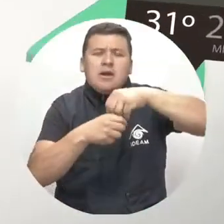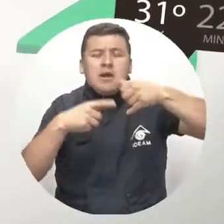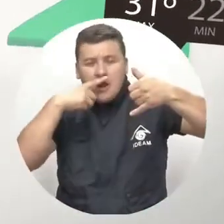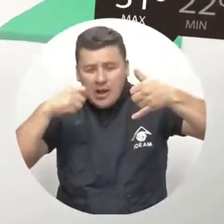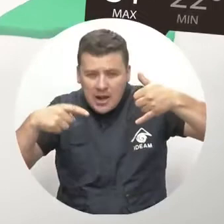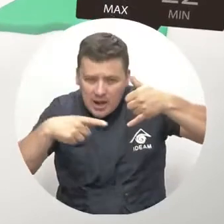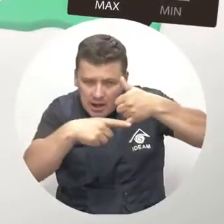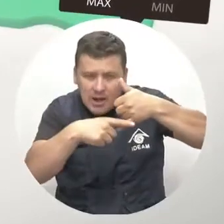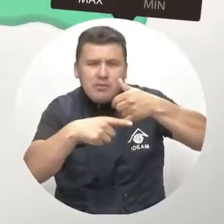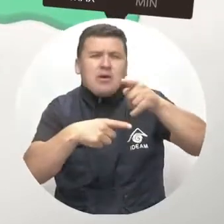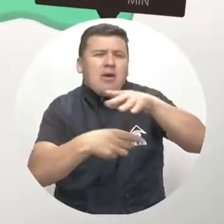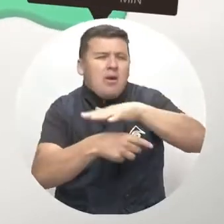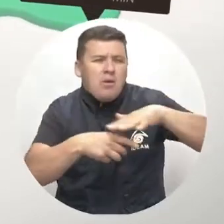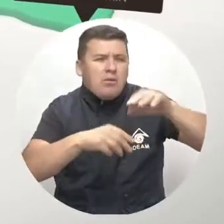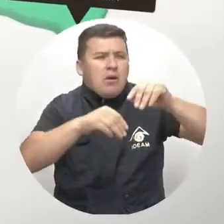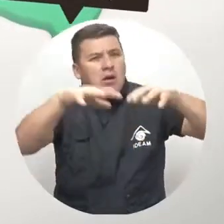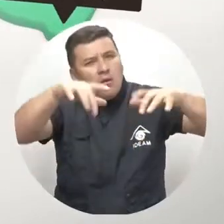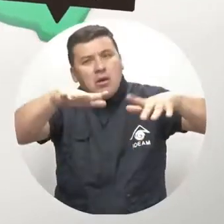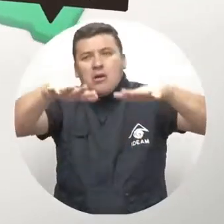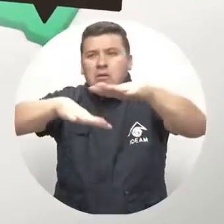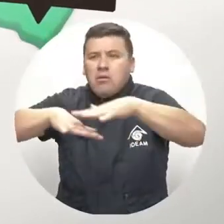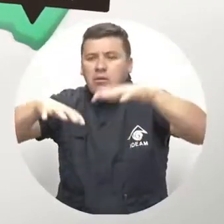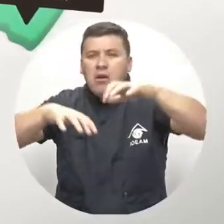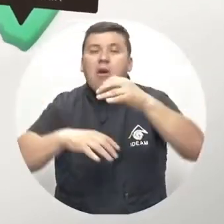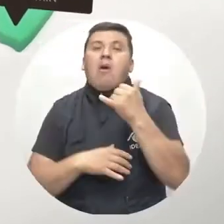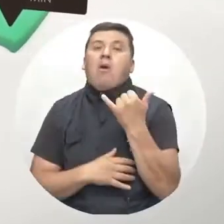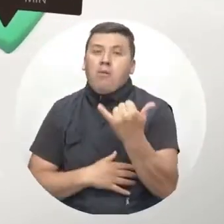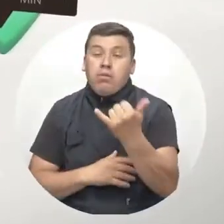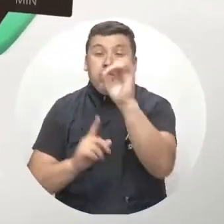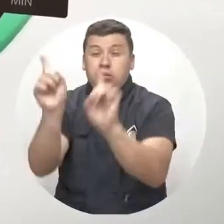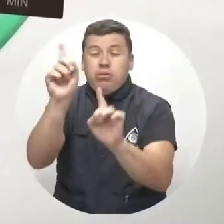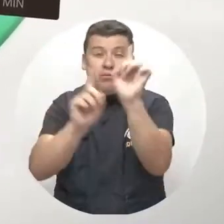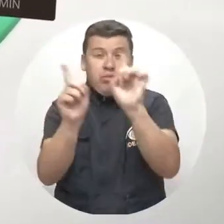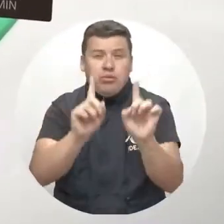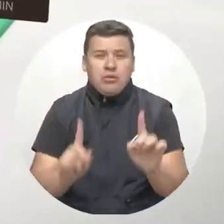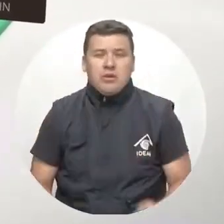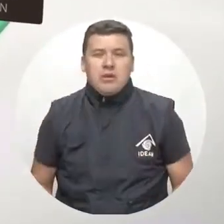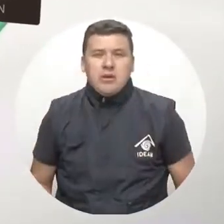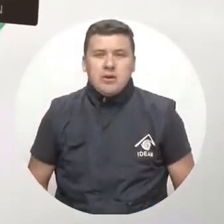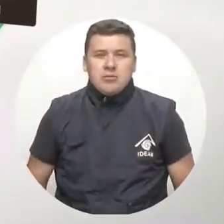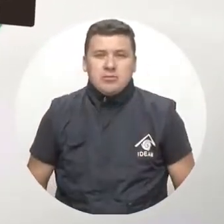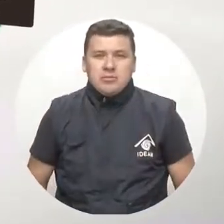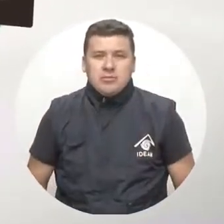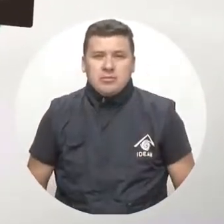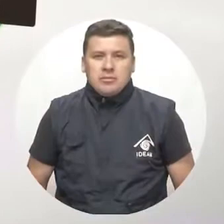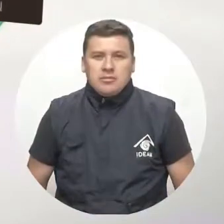Baupés, Amazonas y en sectores del Piedemonte, en algunos casos con presencia de relámpagos.